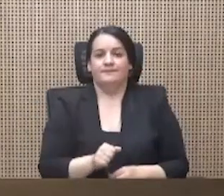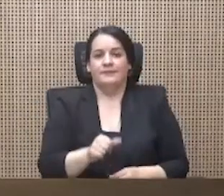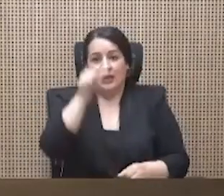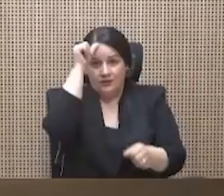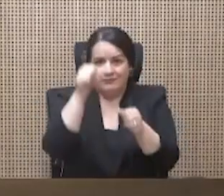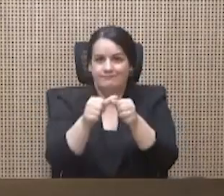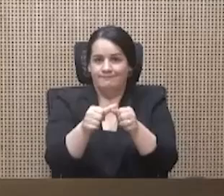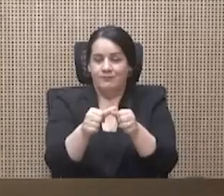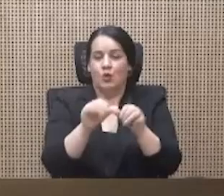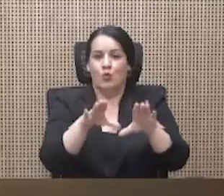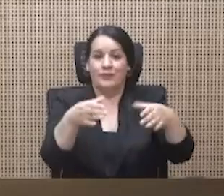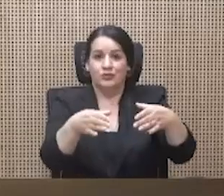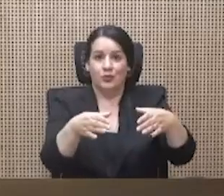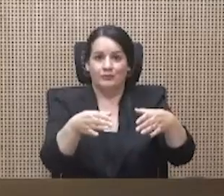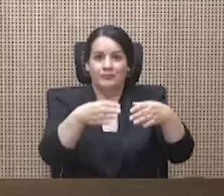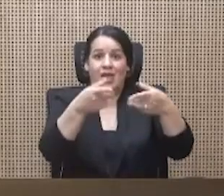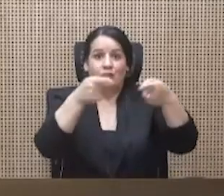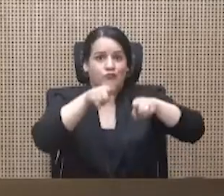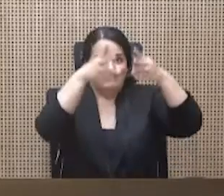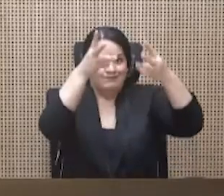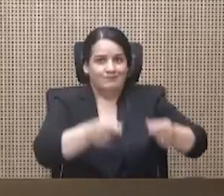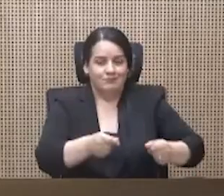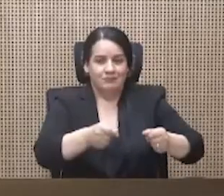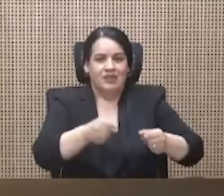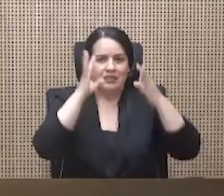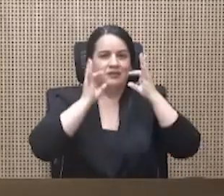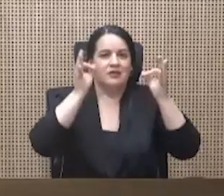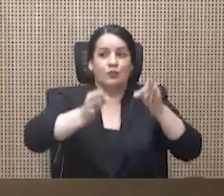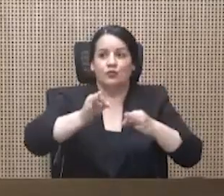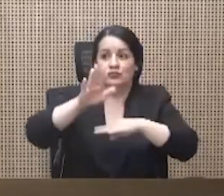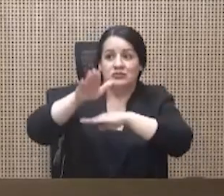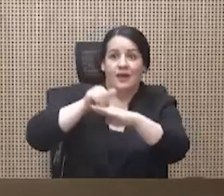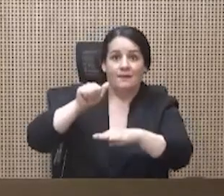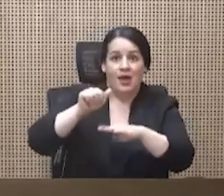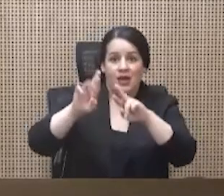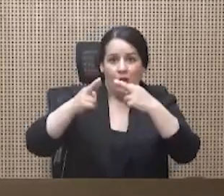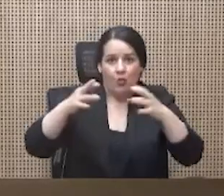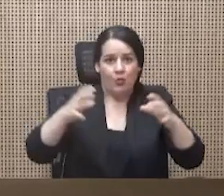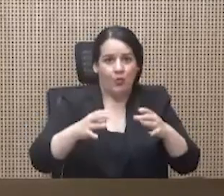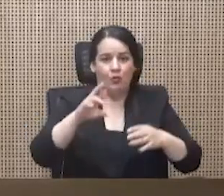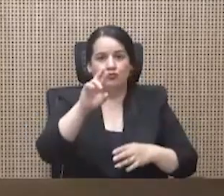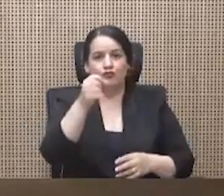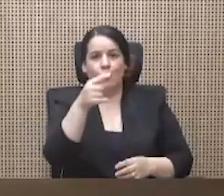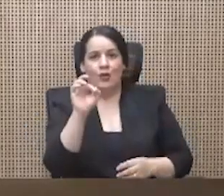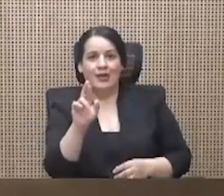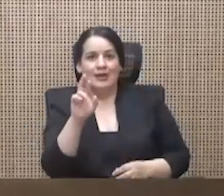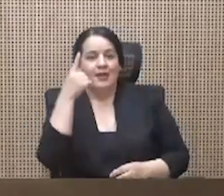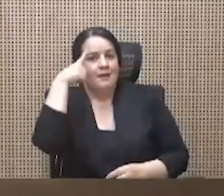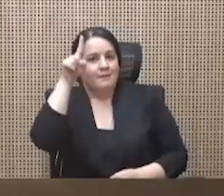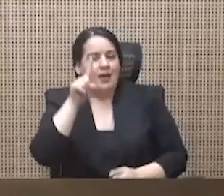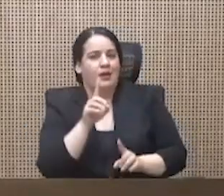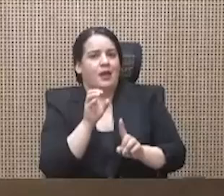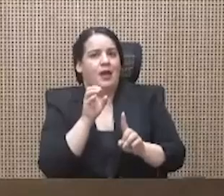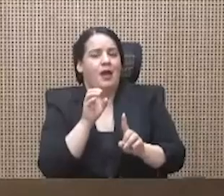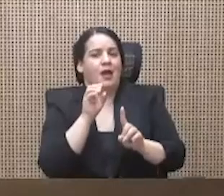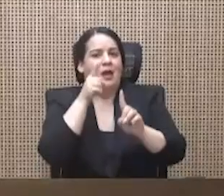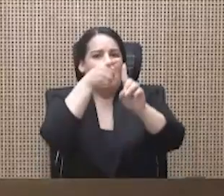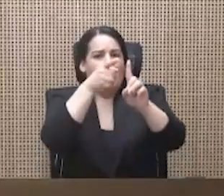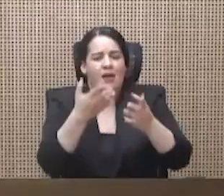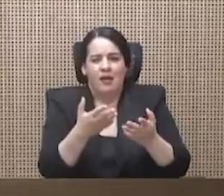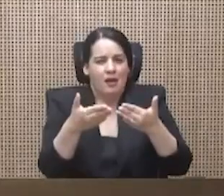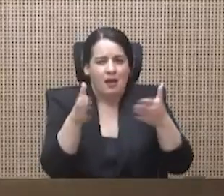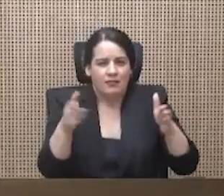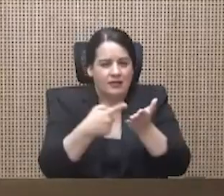Asuntos Hacendarios decidimos convocar en audiencia a don Roger, con el objetivo de abrir un espacio para el análisis